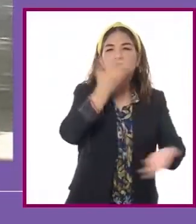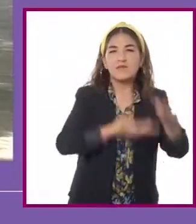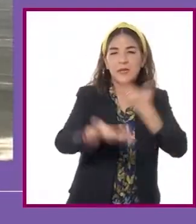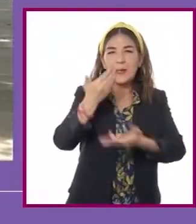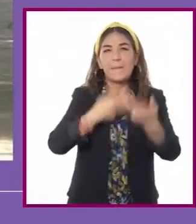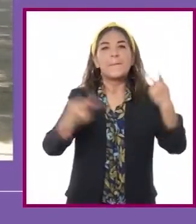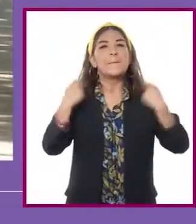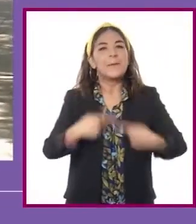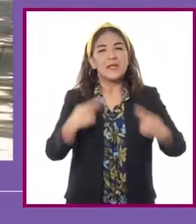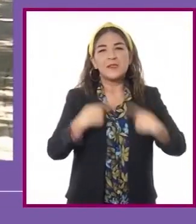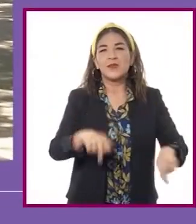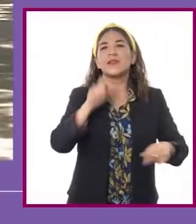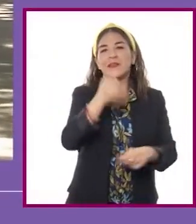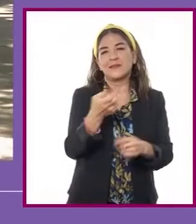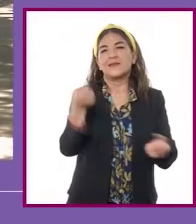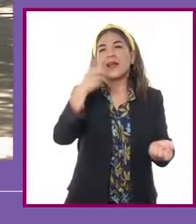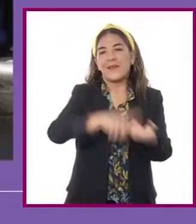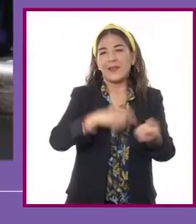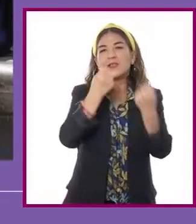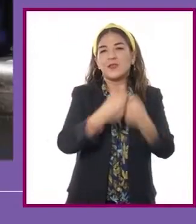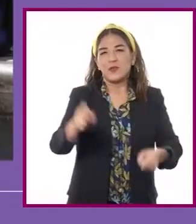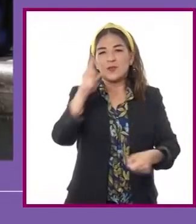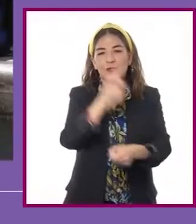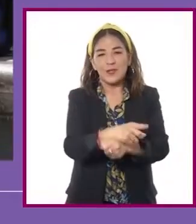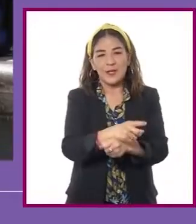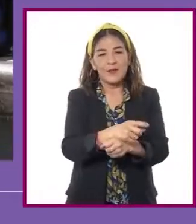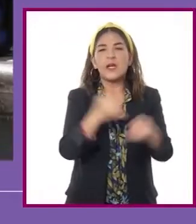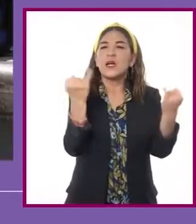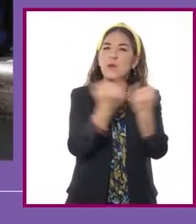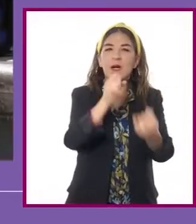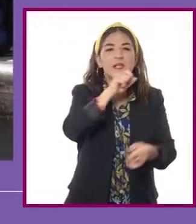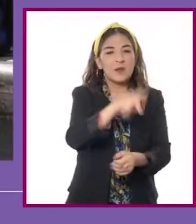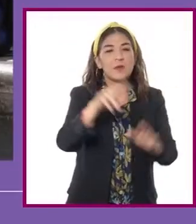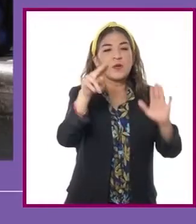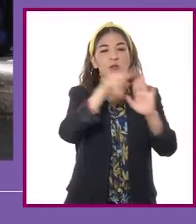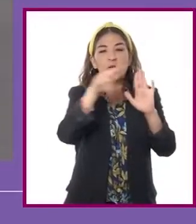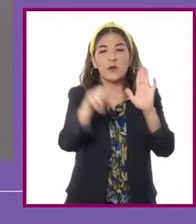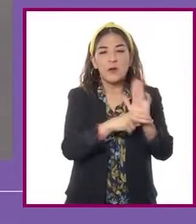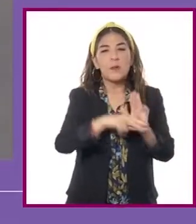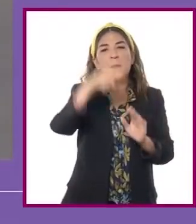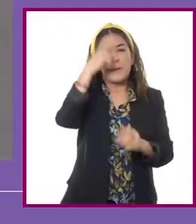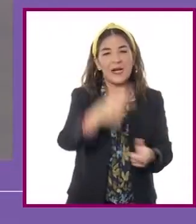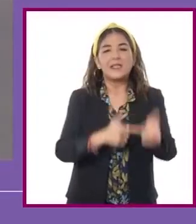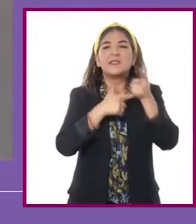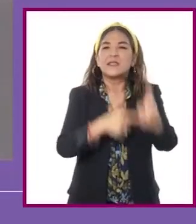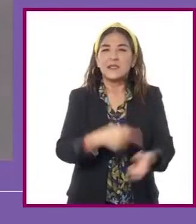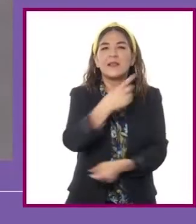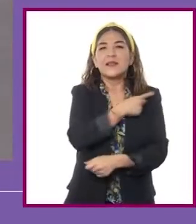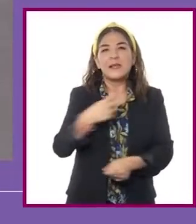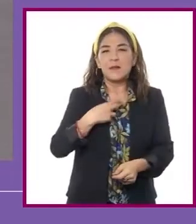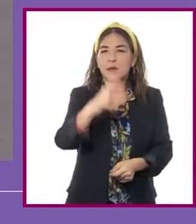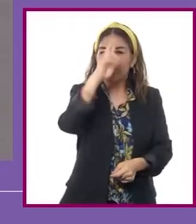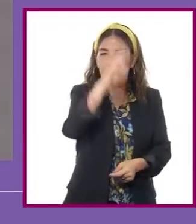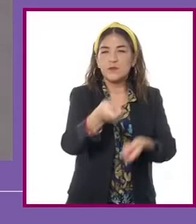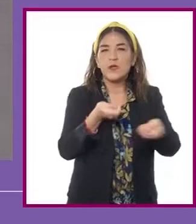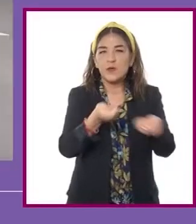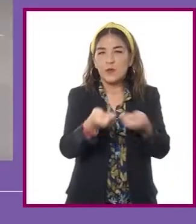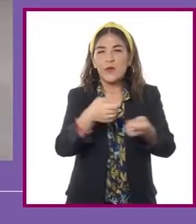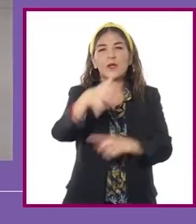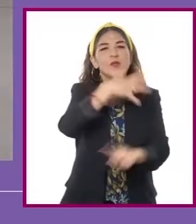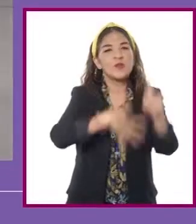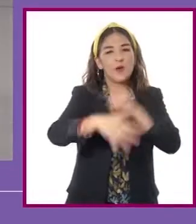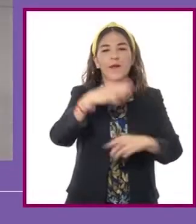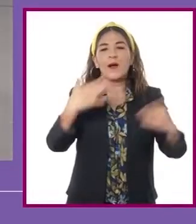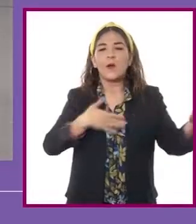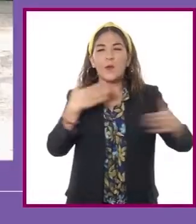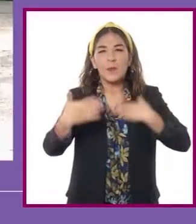como individuos en una sociedad, así como las normas que acordamos seguir y respetar para regular la convivencia.